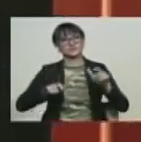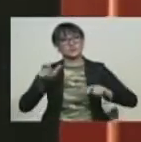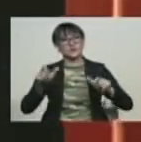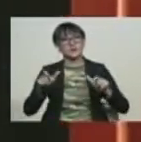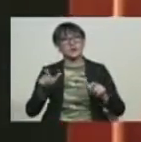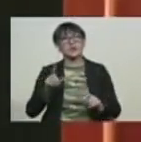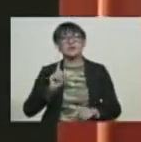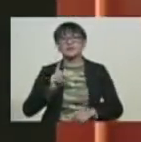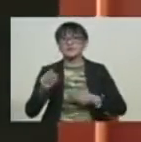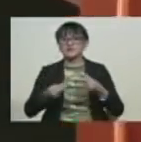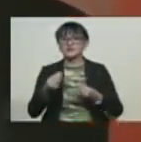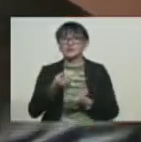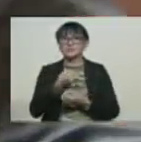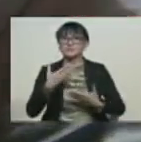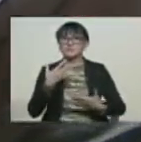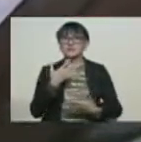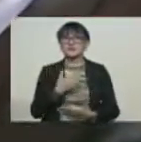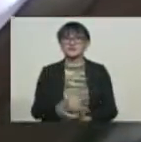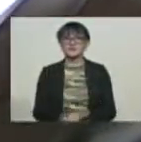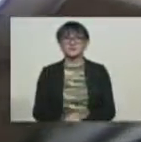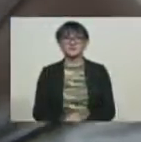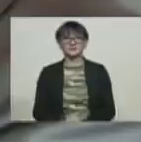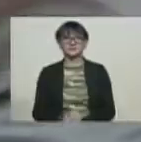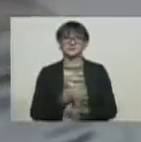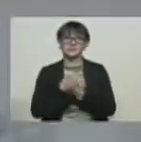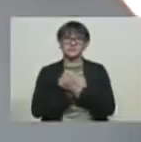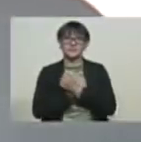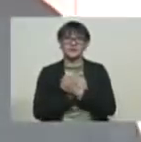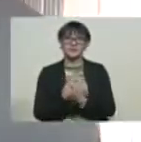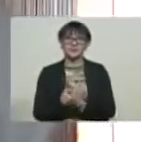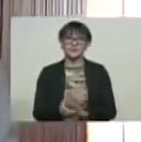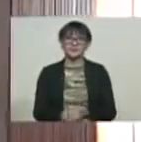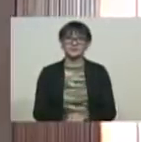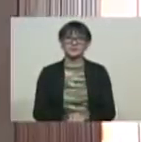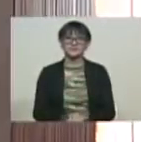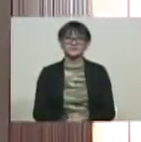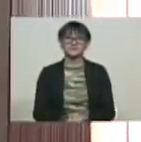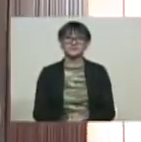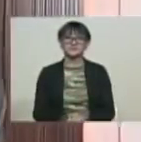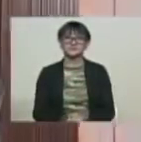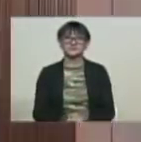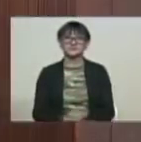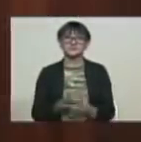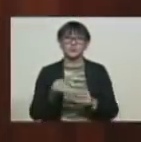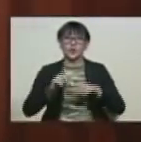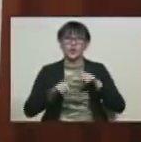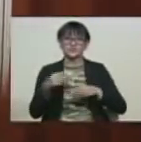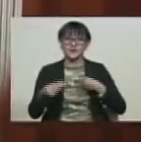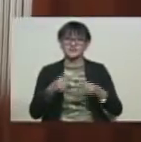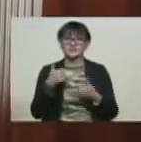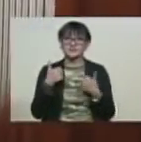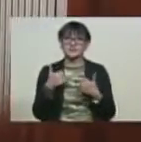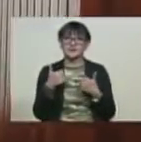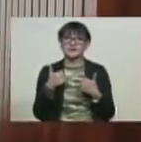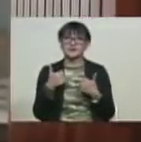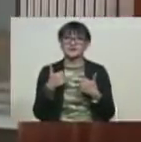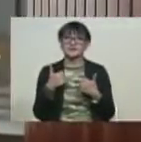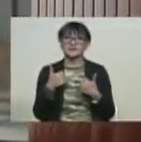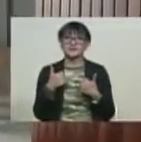hay que hacerlo bello, todo hay que hacerlo bien, con amor. Todo lo que hacerse bien, todo lo que se hace con